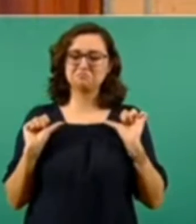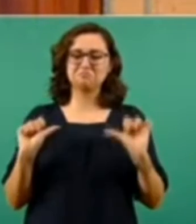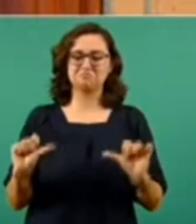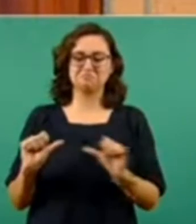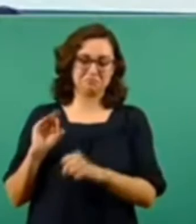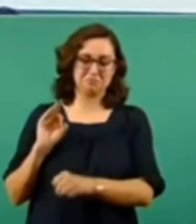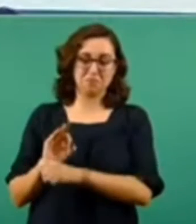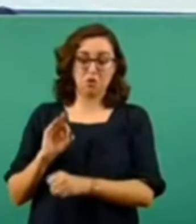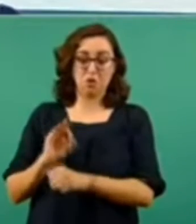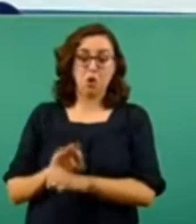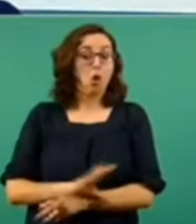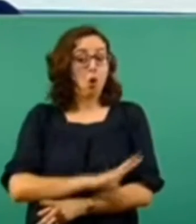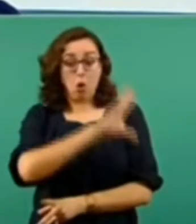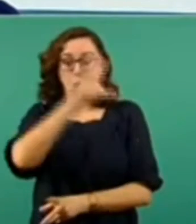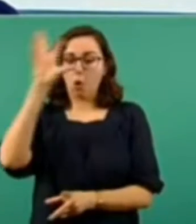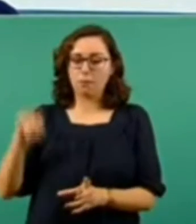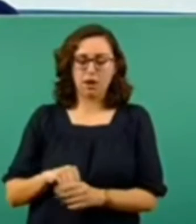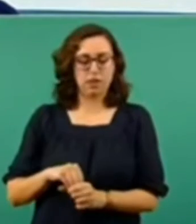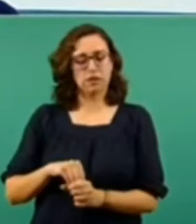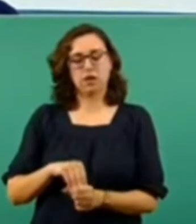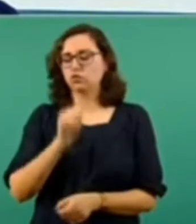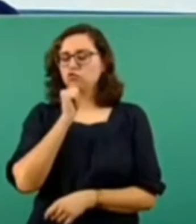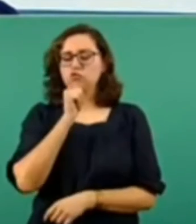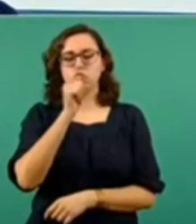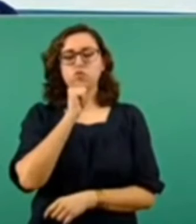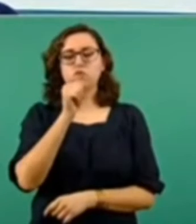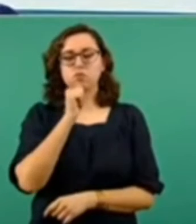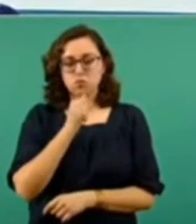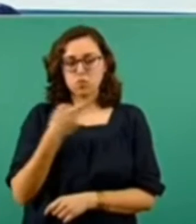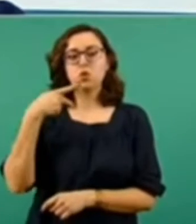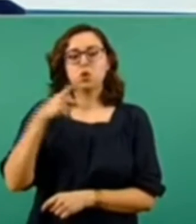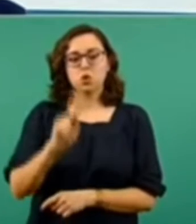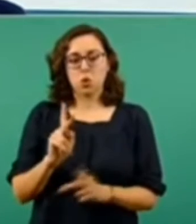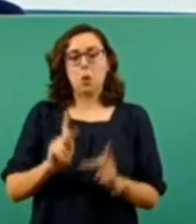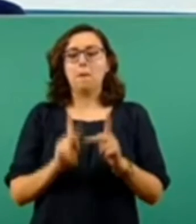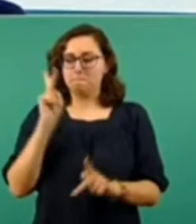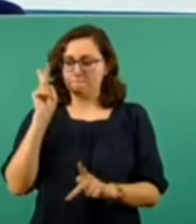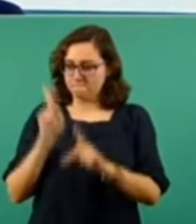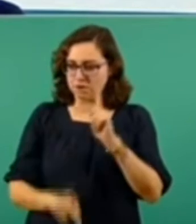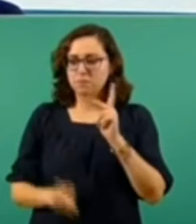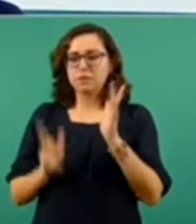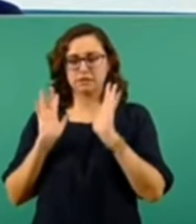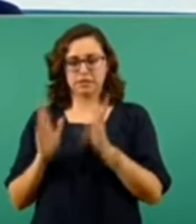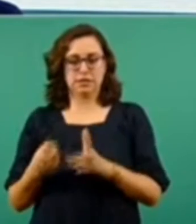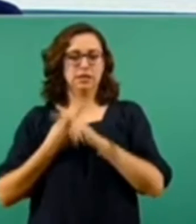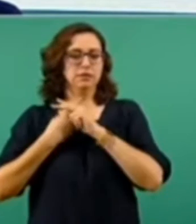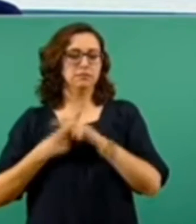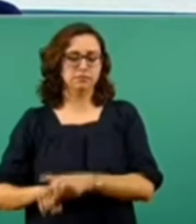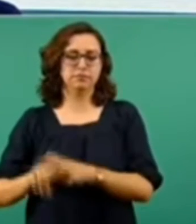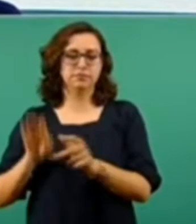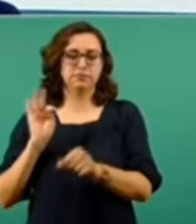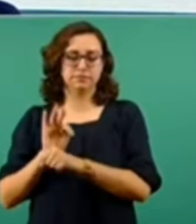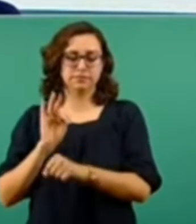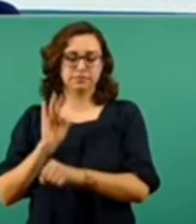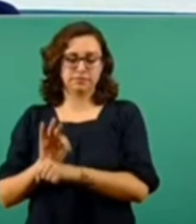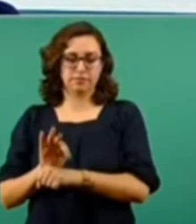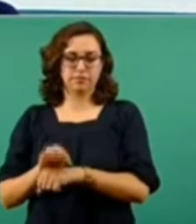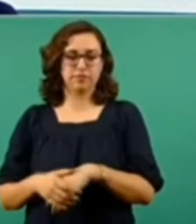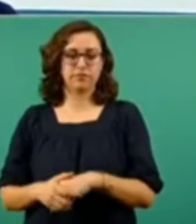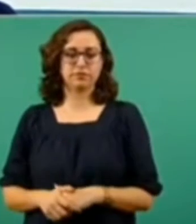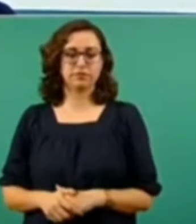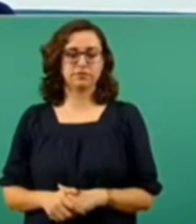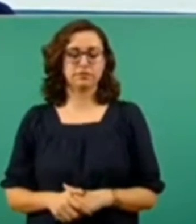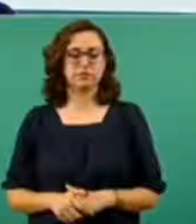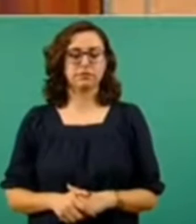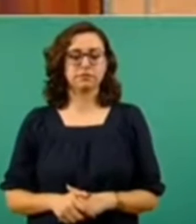protección, no es todavía la protección, digamos, total o la eficacia total que cada vacuna en su momento ofrece o ha evidenciado a través